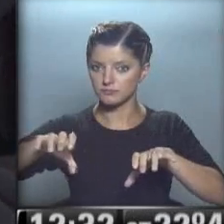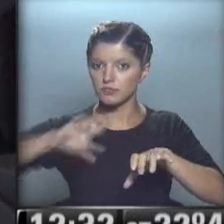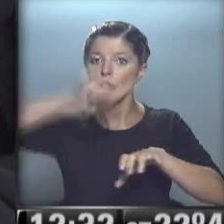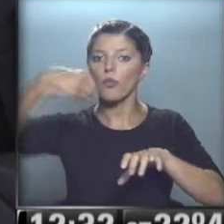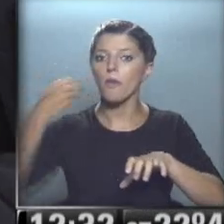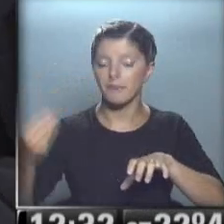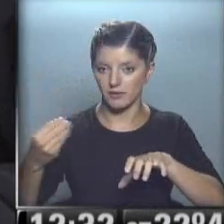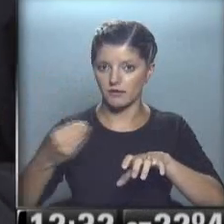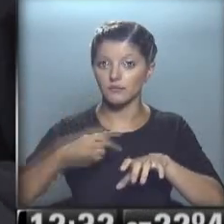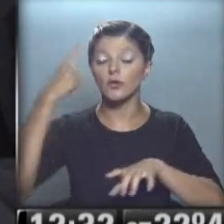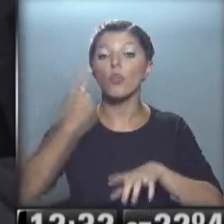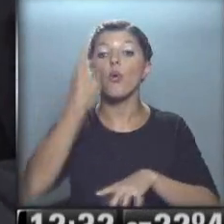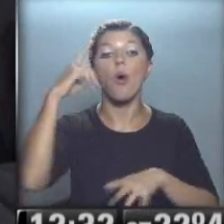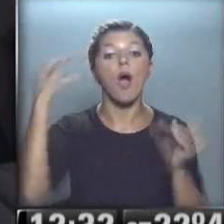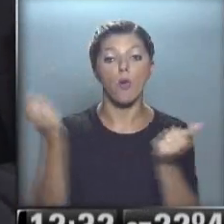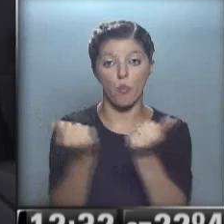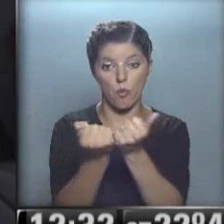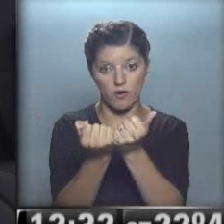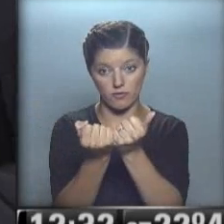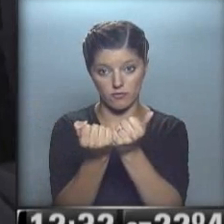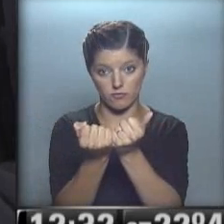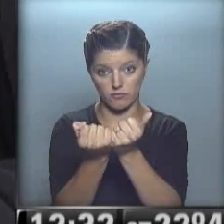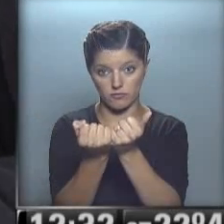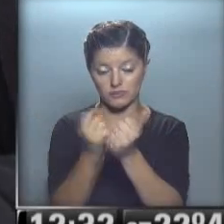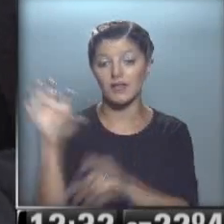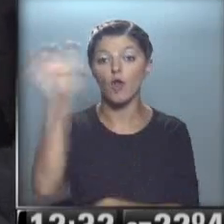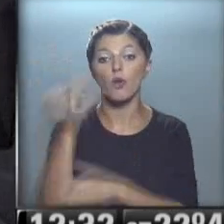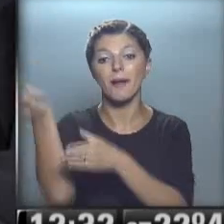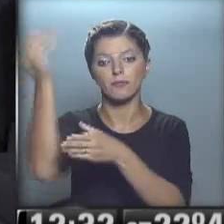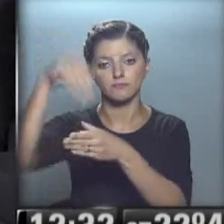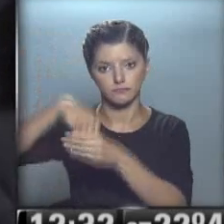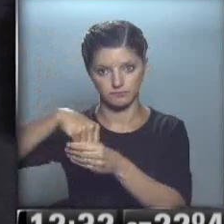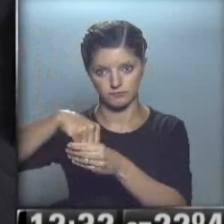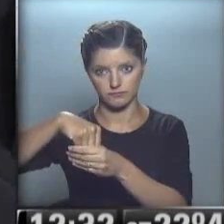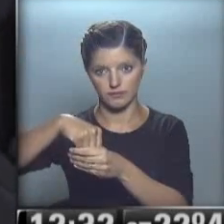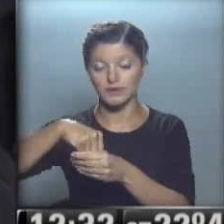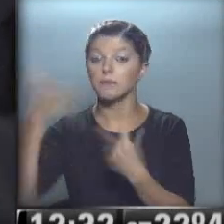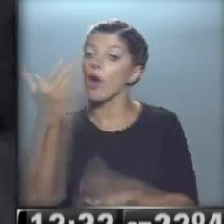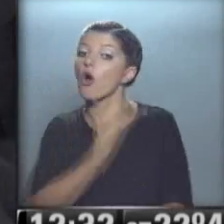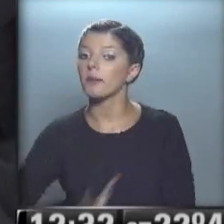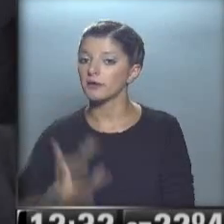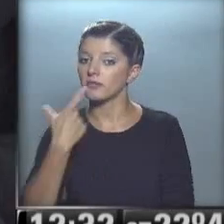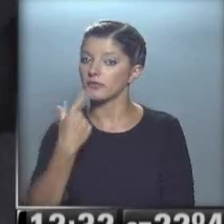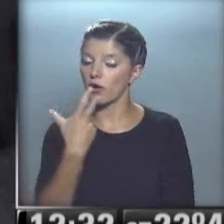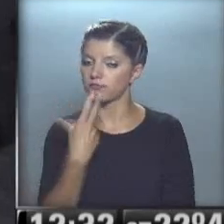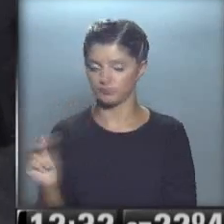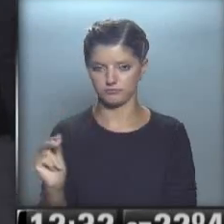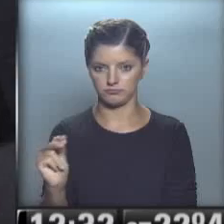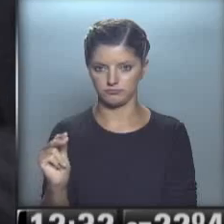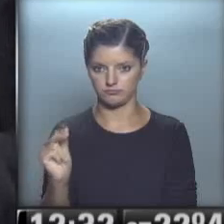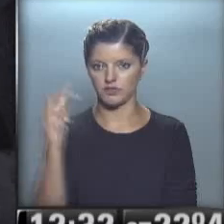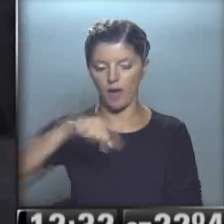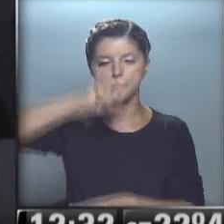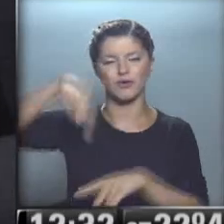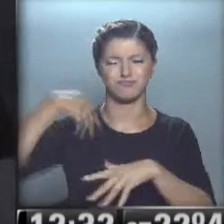propuesta de un acuerdo de integración con la Unión Europea eh el gobierno lo resiste ha dicho que no a este